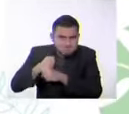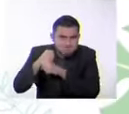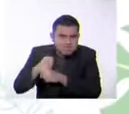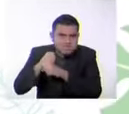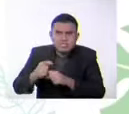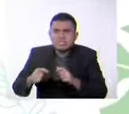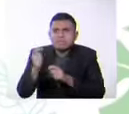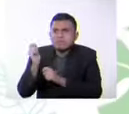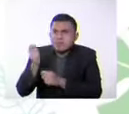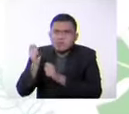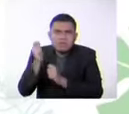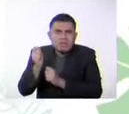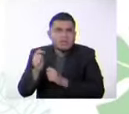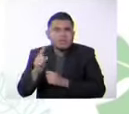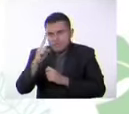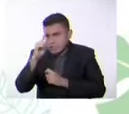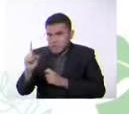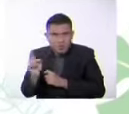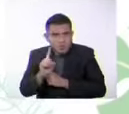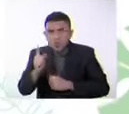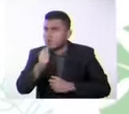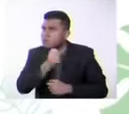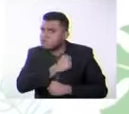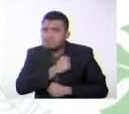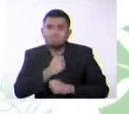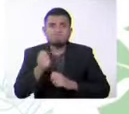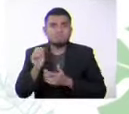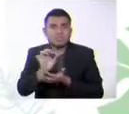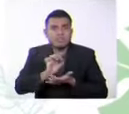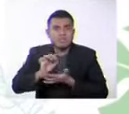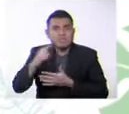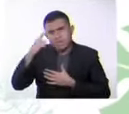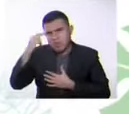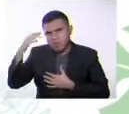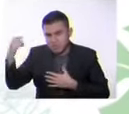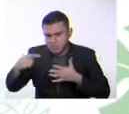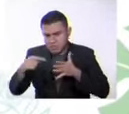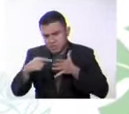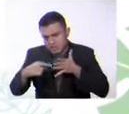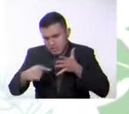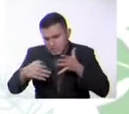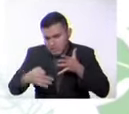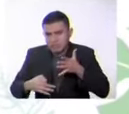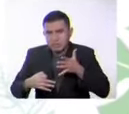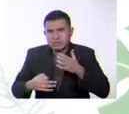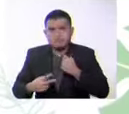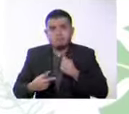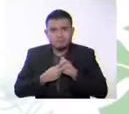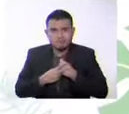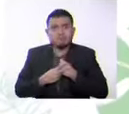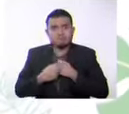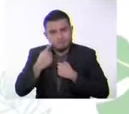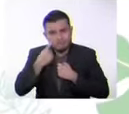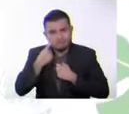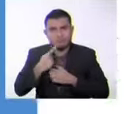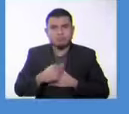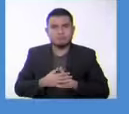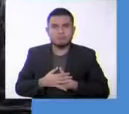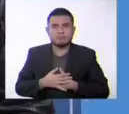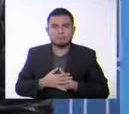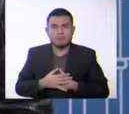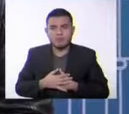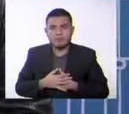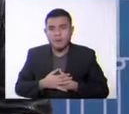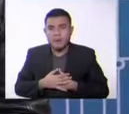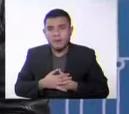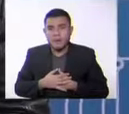no responsables ecológicamente y las políticas públicas conservacionistas. Y ahí